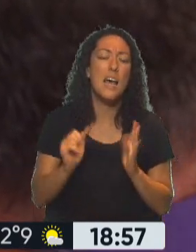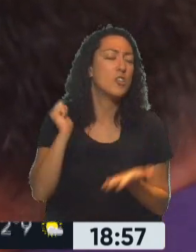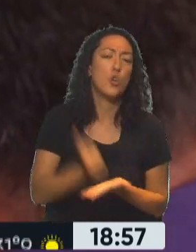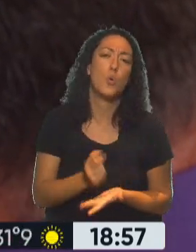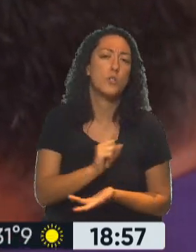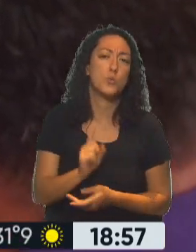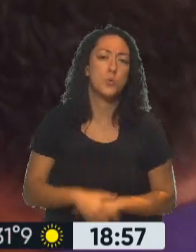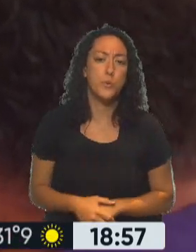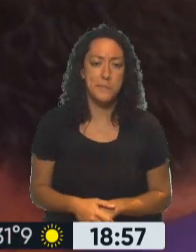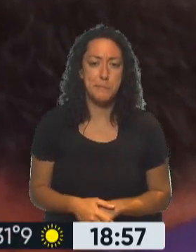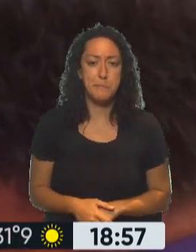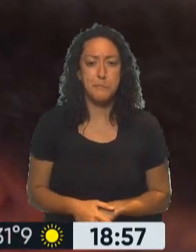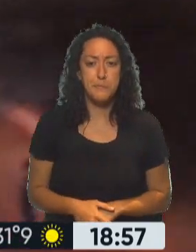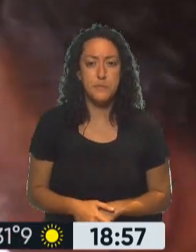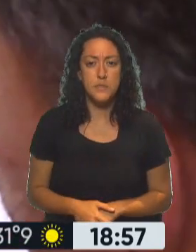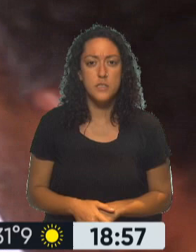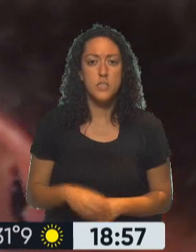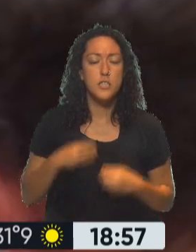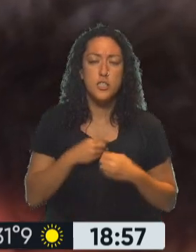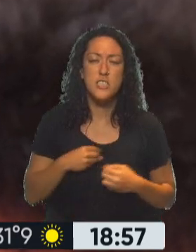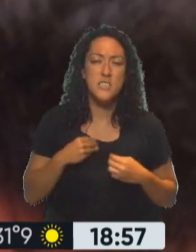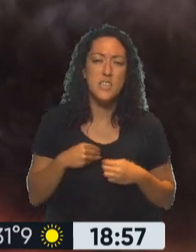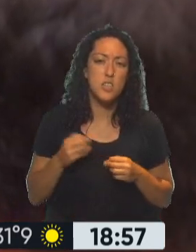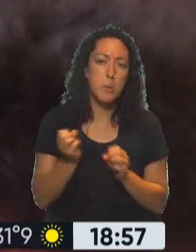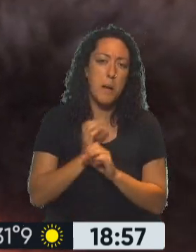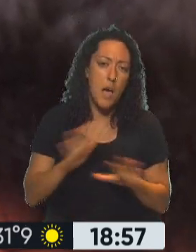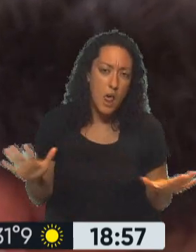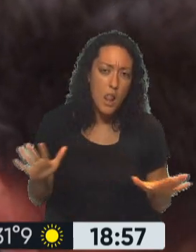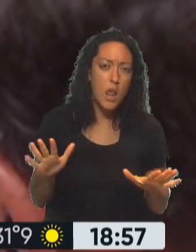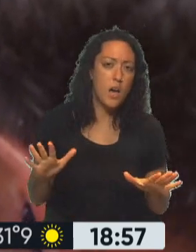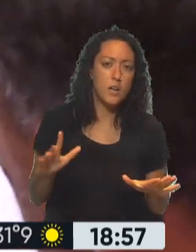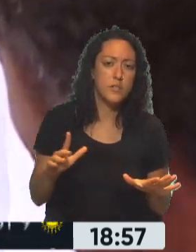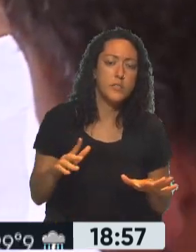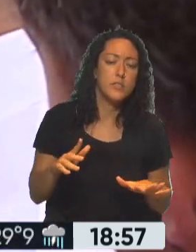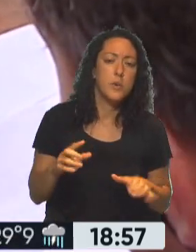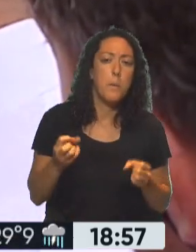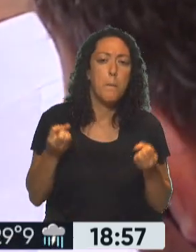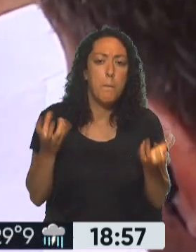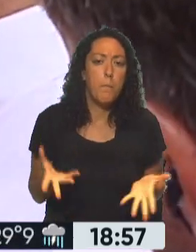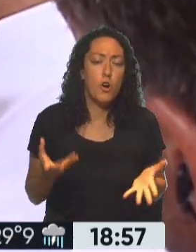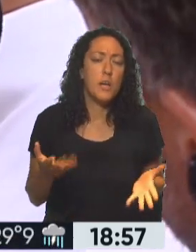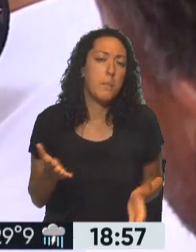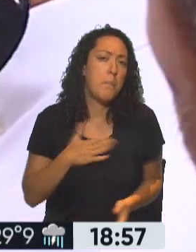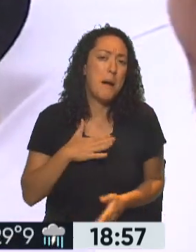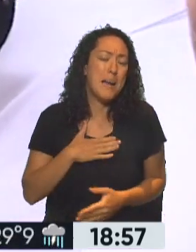escuchar, Graciela? Me descompuse en un momento porque es muy fuerte.